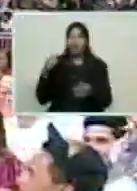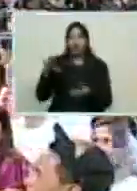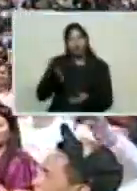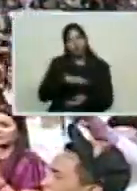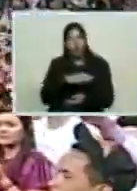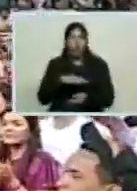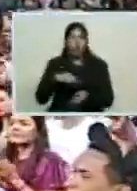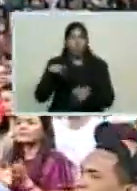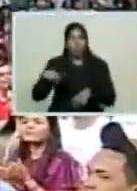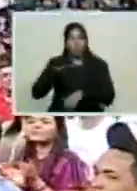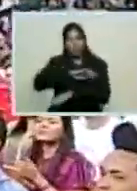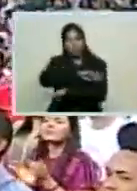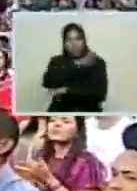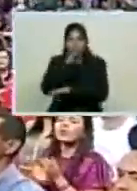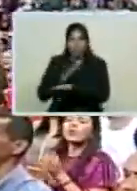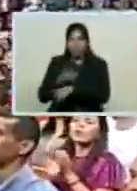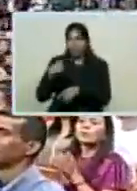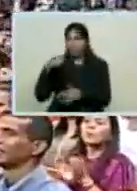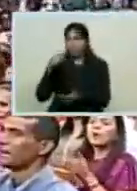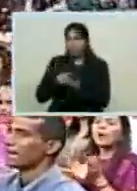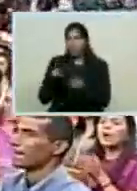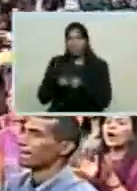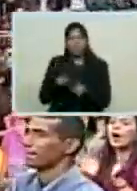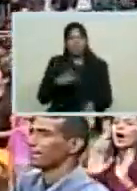El poliedro provoca bailar, ¿verdad?